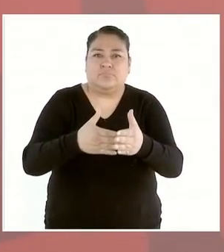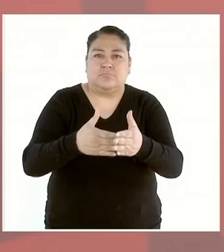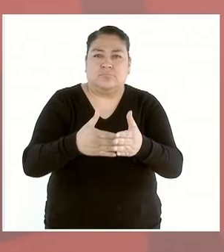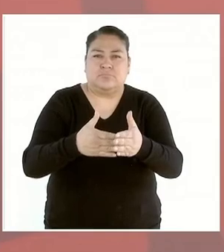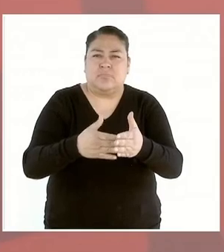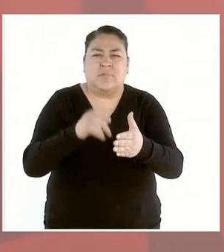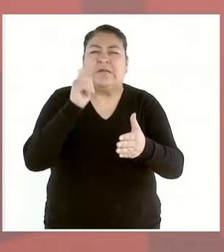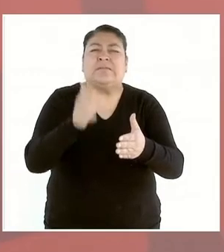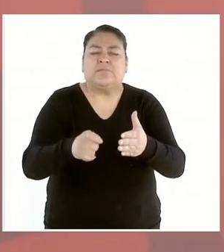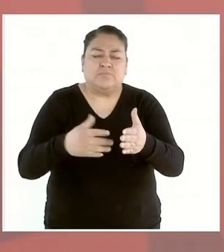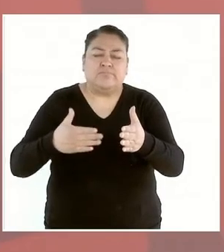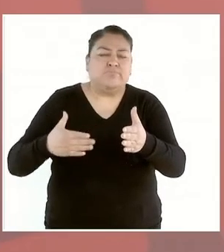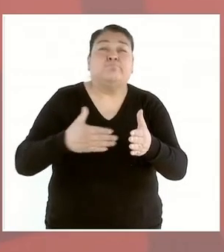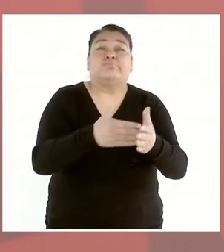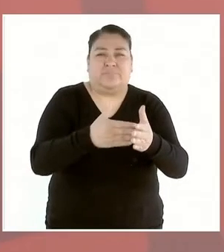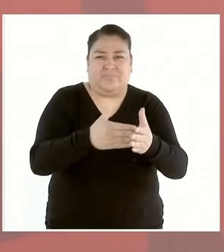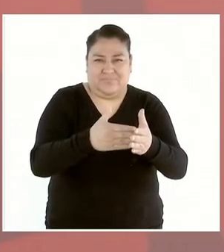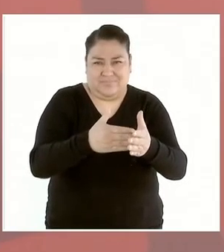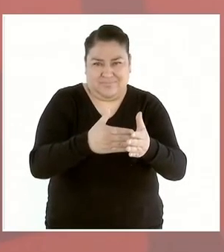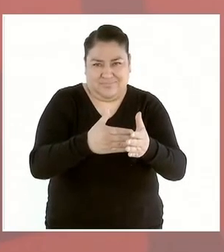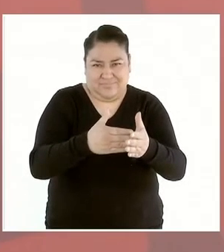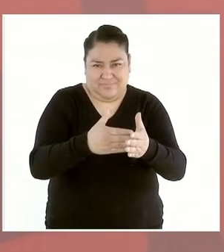la penuria económica